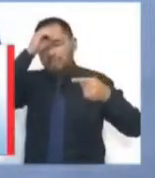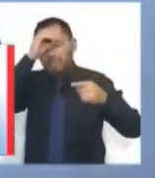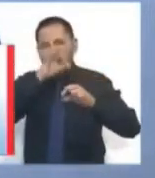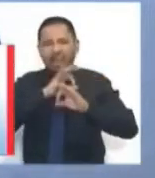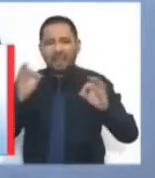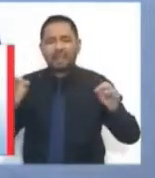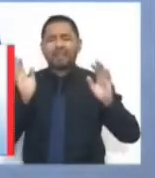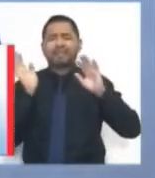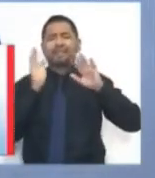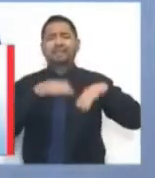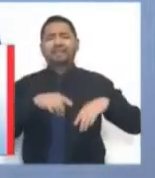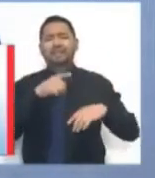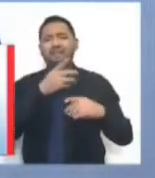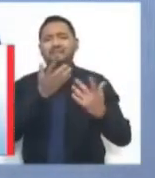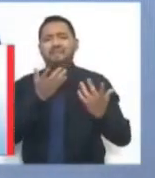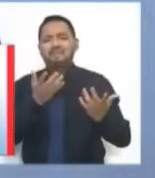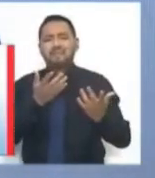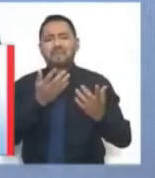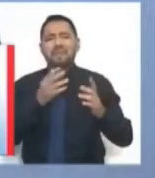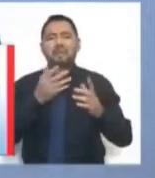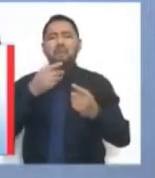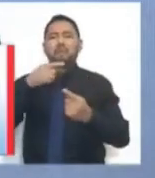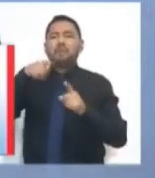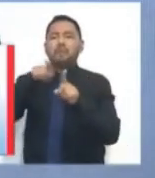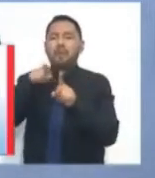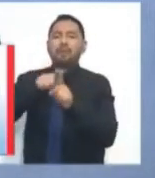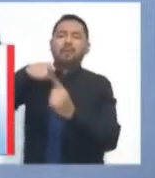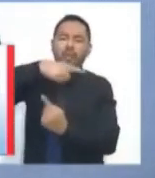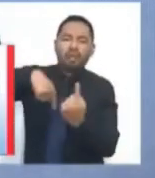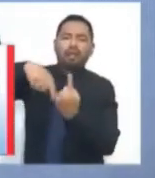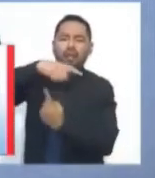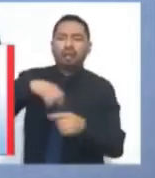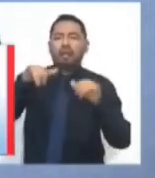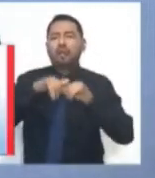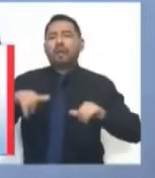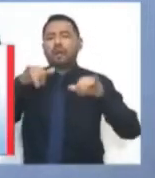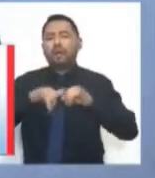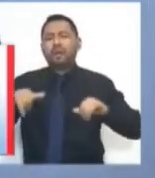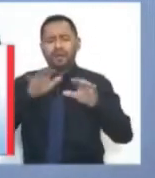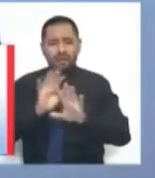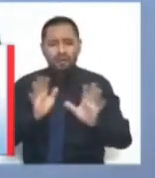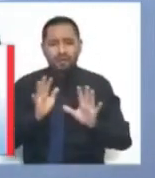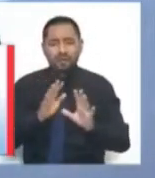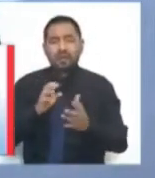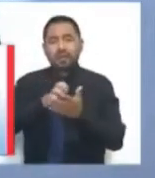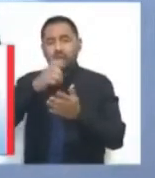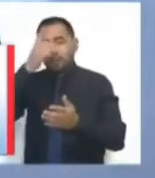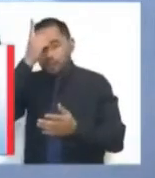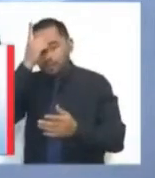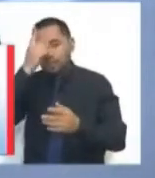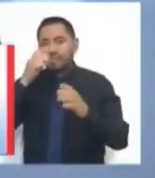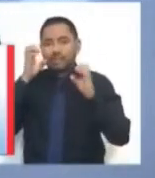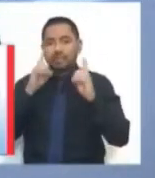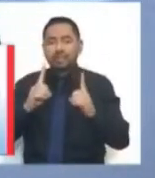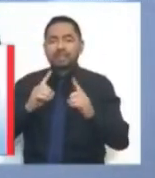improvisados. Basta de puertas giratorias. Tenemos que implementar la